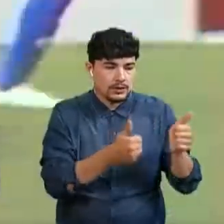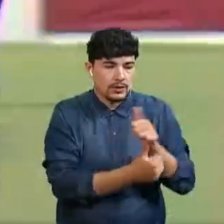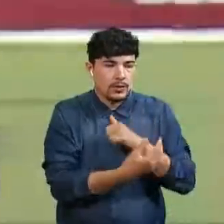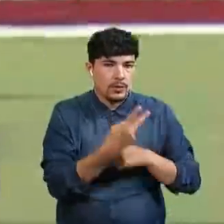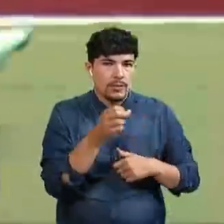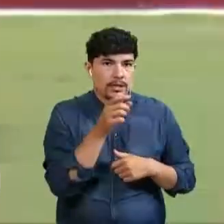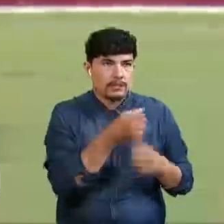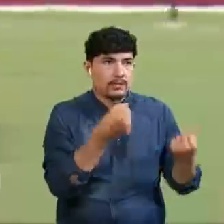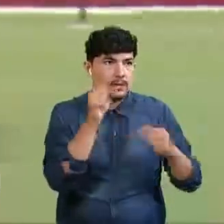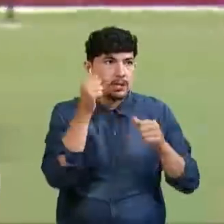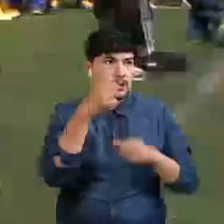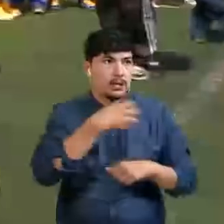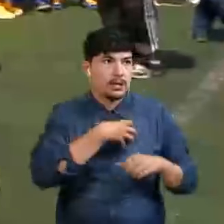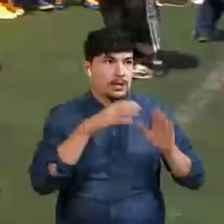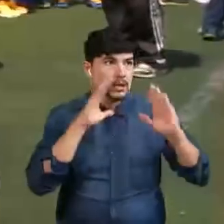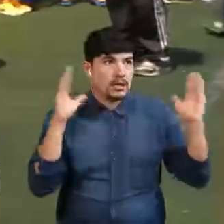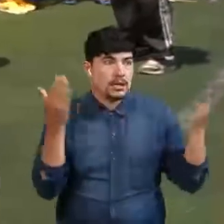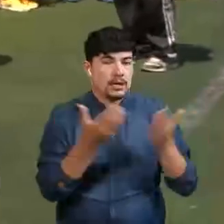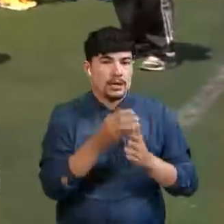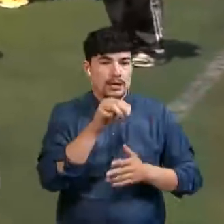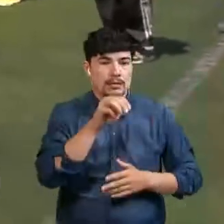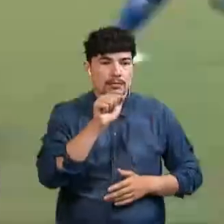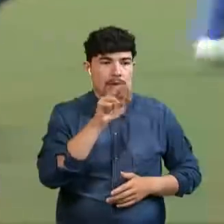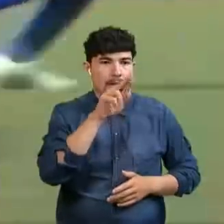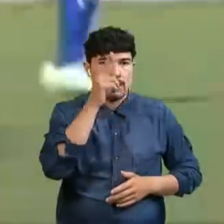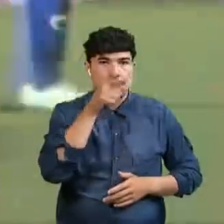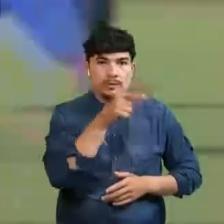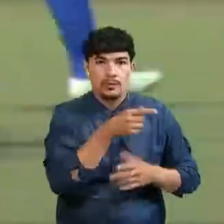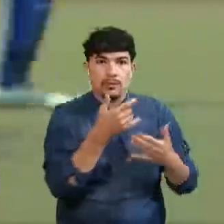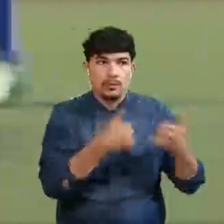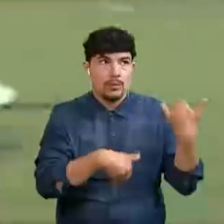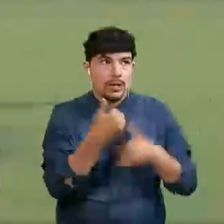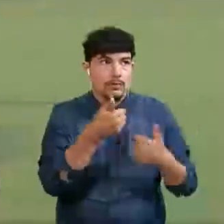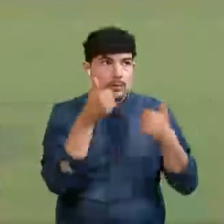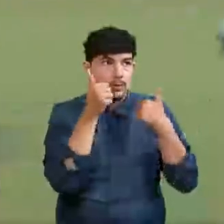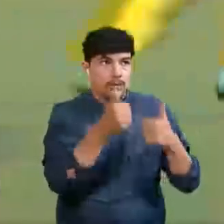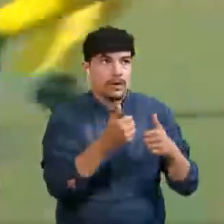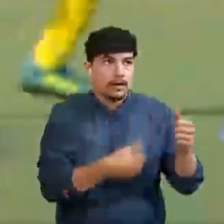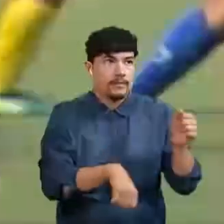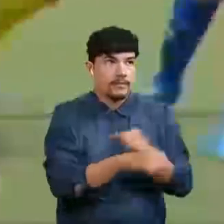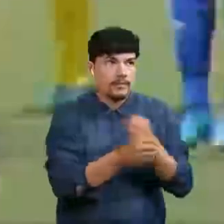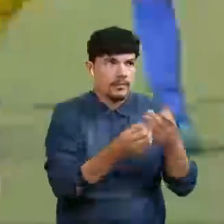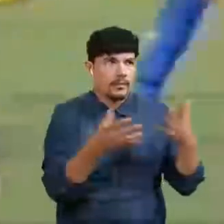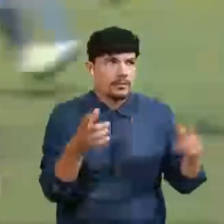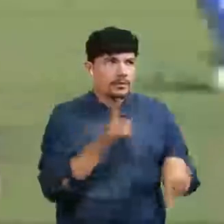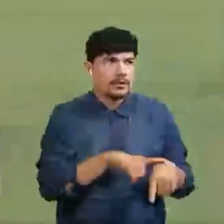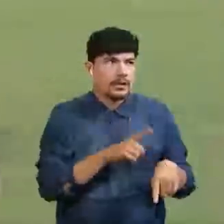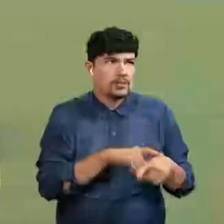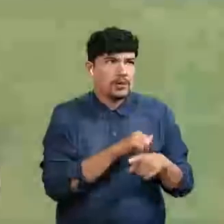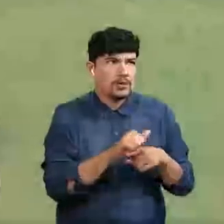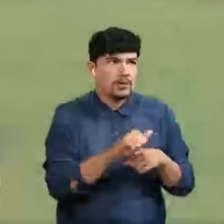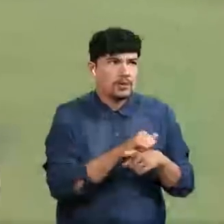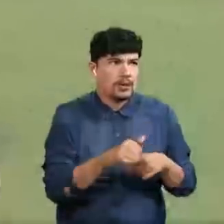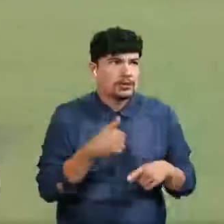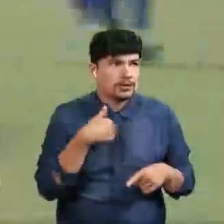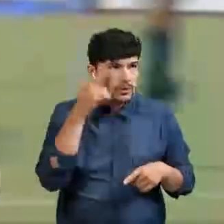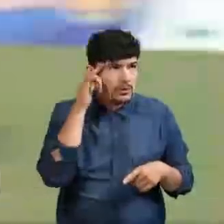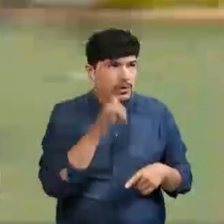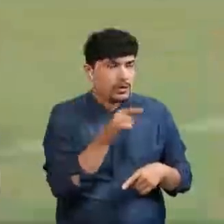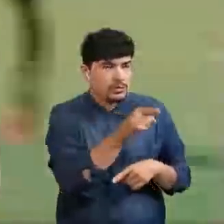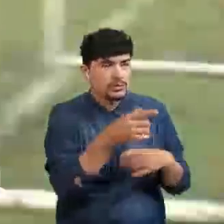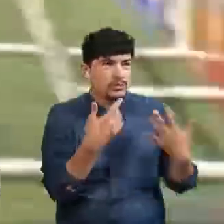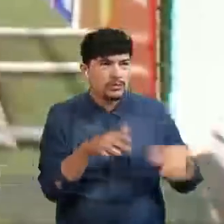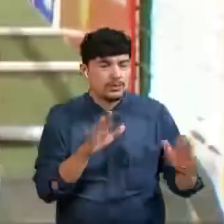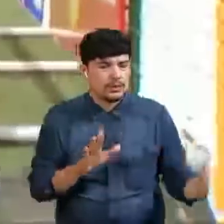invicto en el torneo de la cancha marte juega muy bien al fútbol ya se conoce lleva bastante tiempo creo que ellos también se